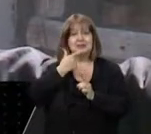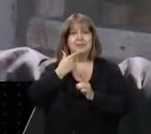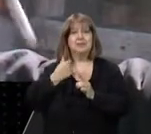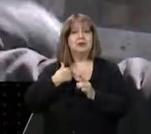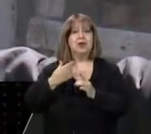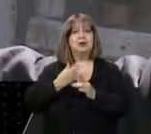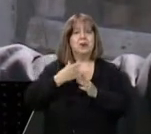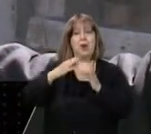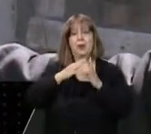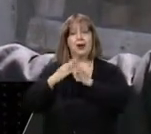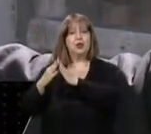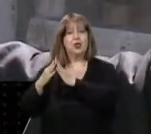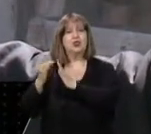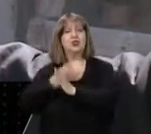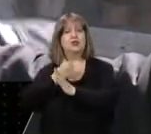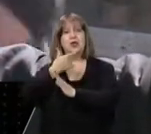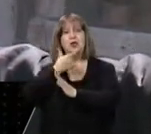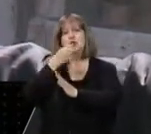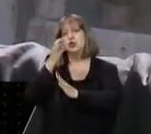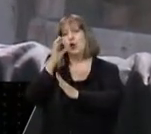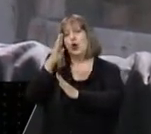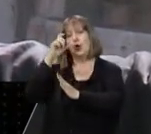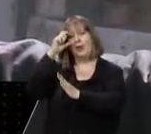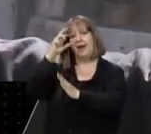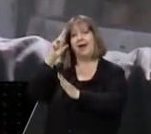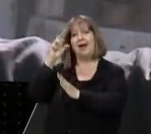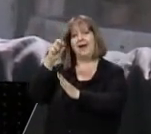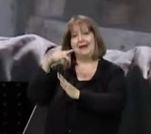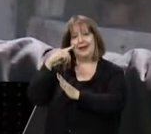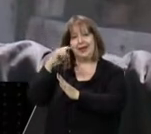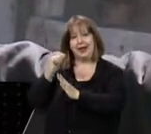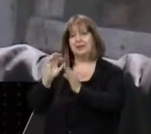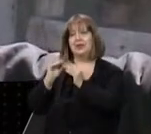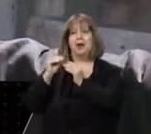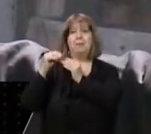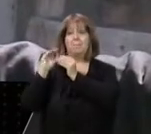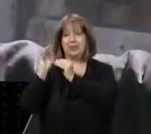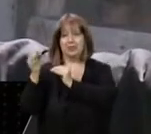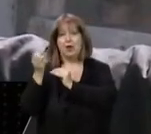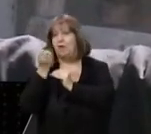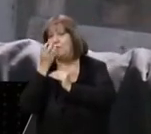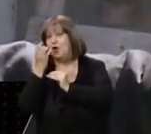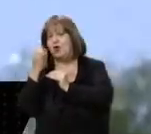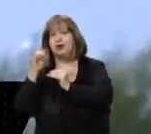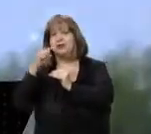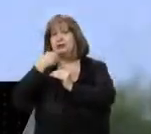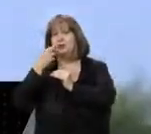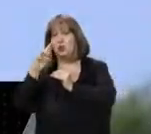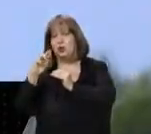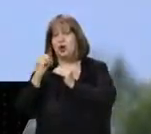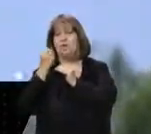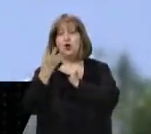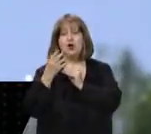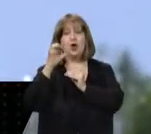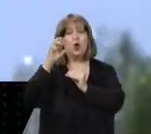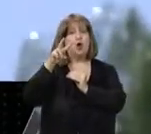barrio Soberanía, que colinda con barrios Flores Oeste, Flores Sur y Flores Olivares.